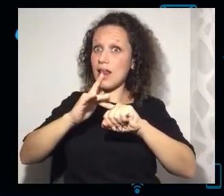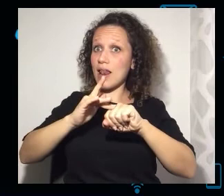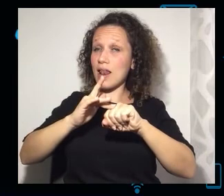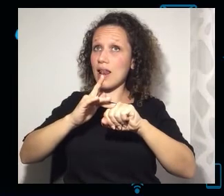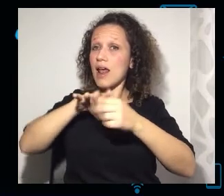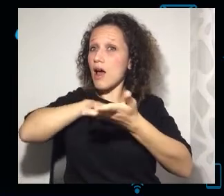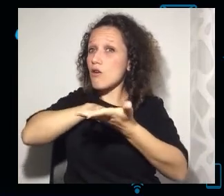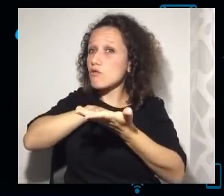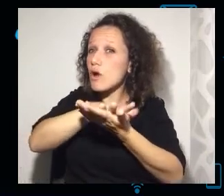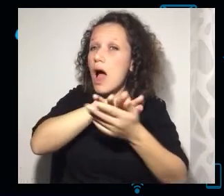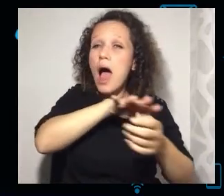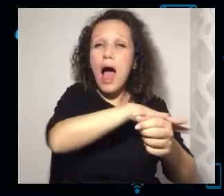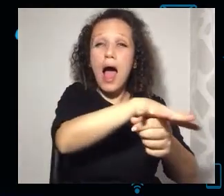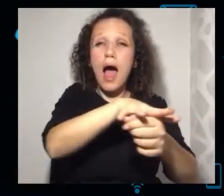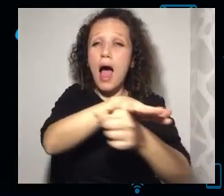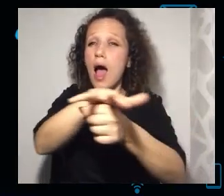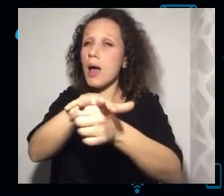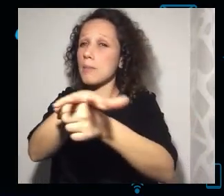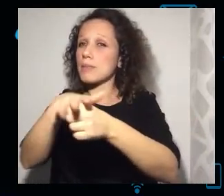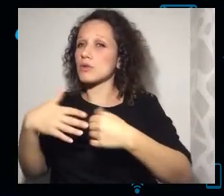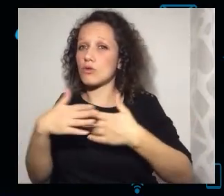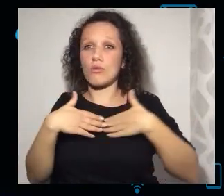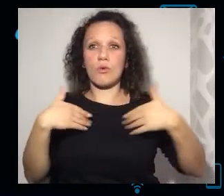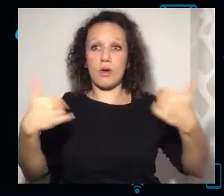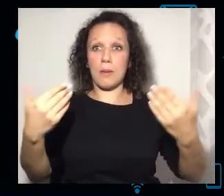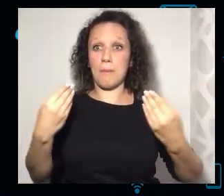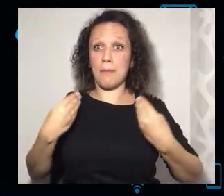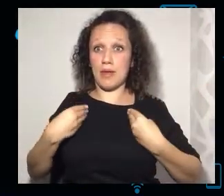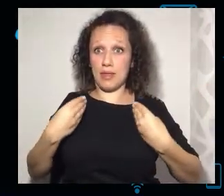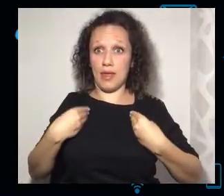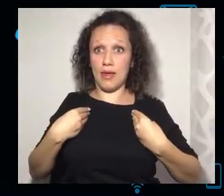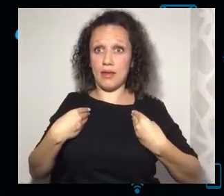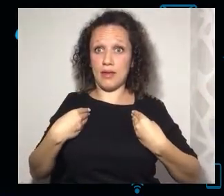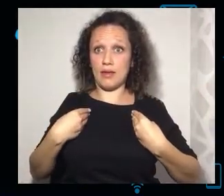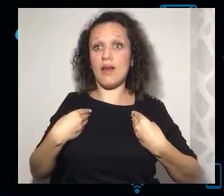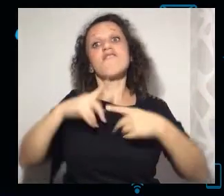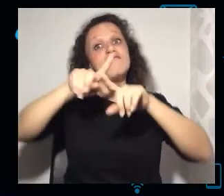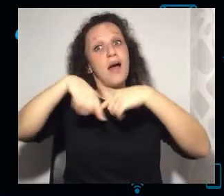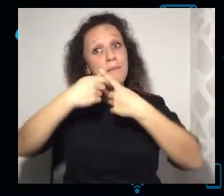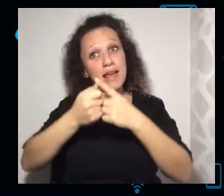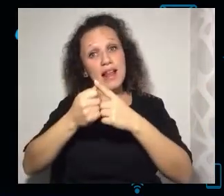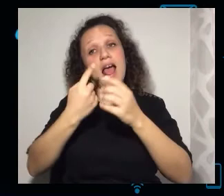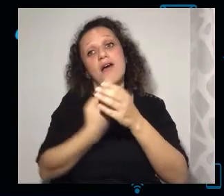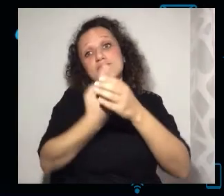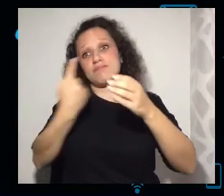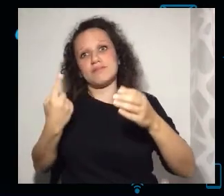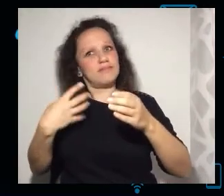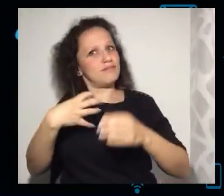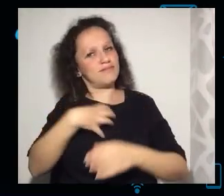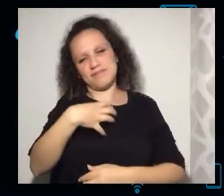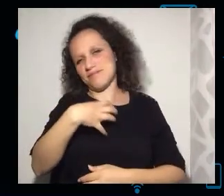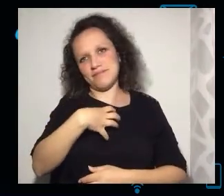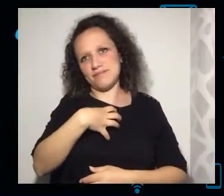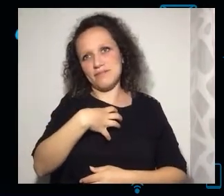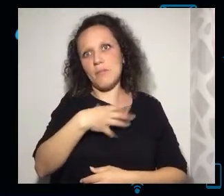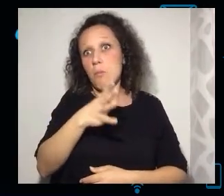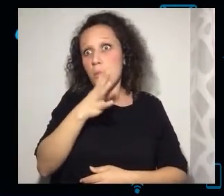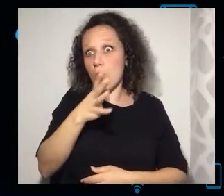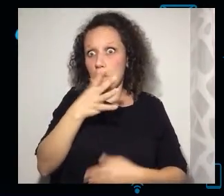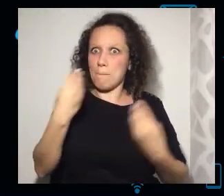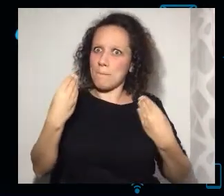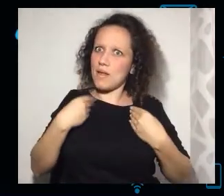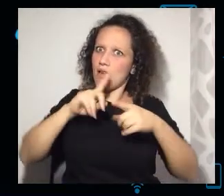todos los ámbitos de la vida la familia no puede quedar excluida en ningún caso porque entre otras cosas también afecta a la vida familiar